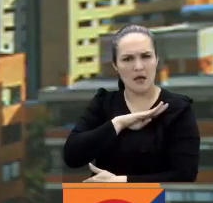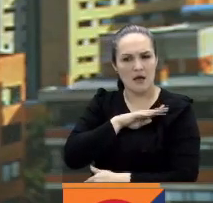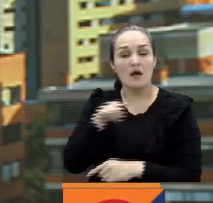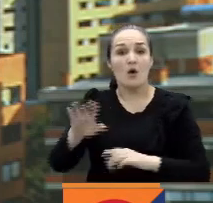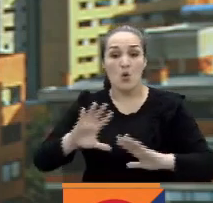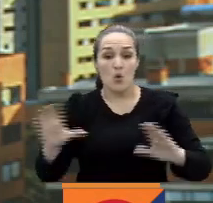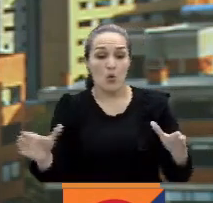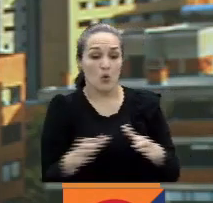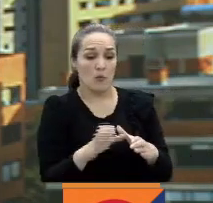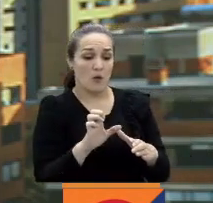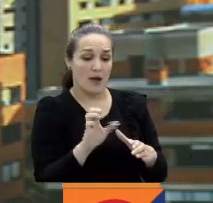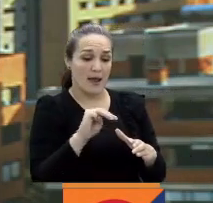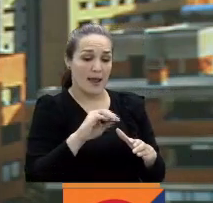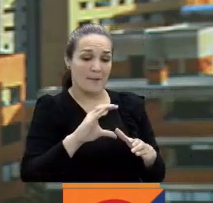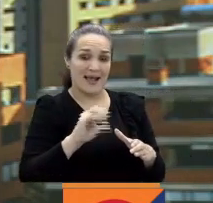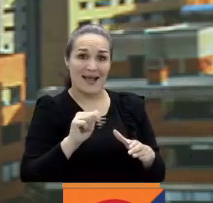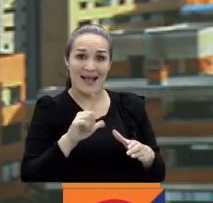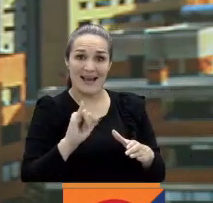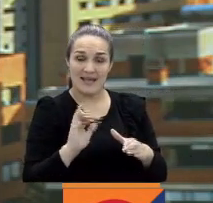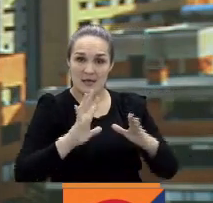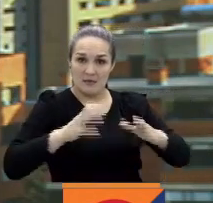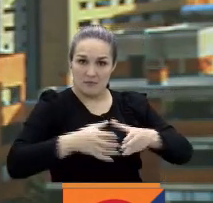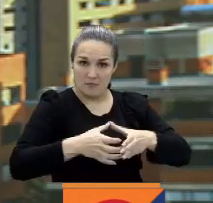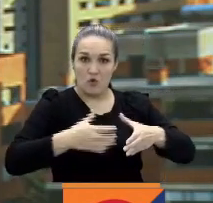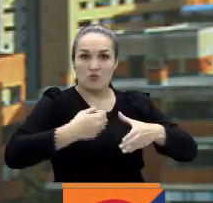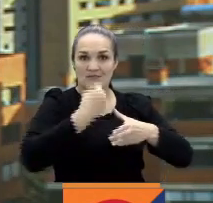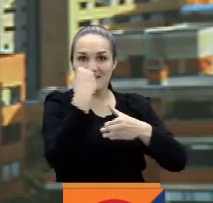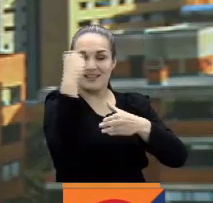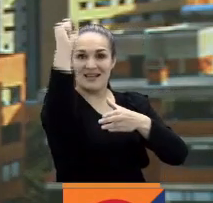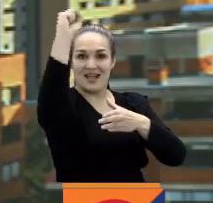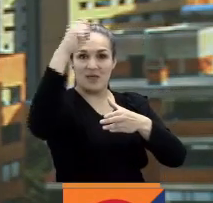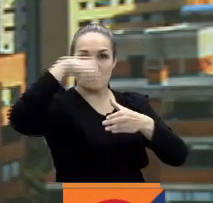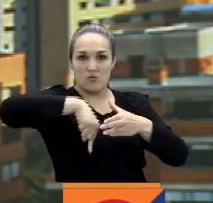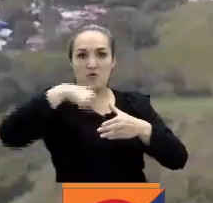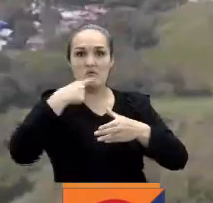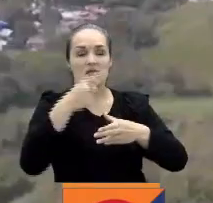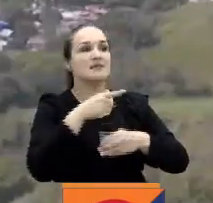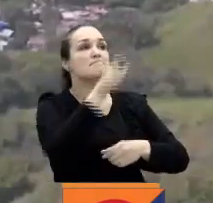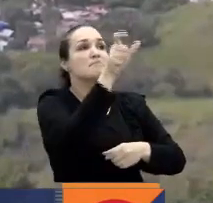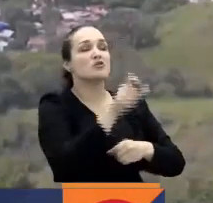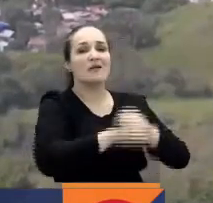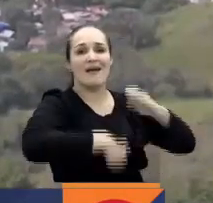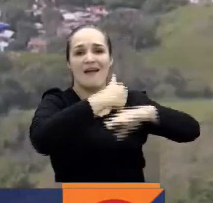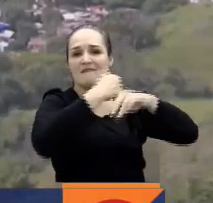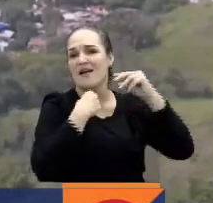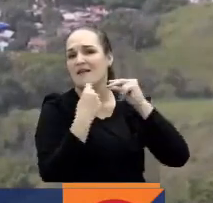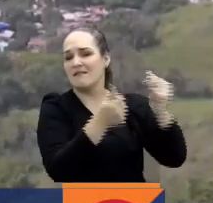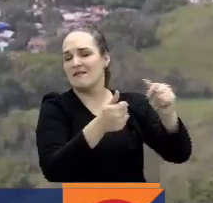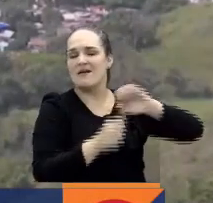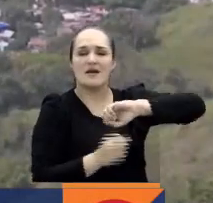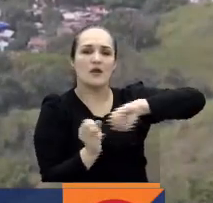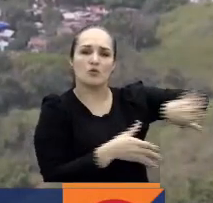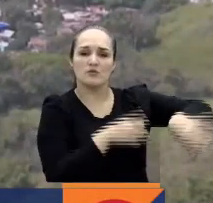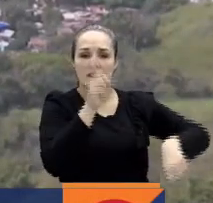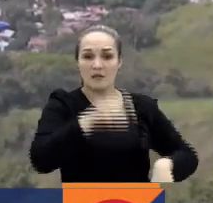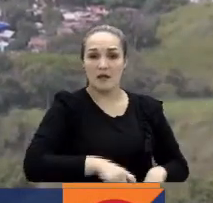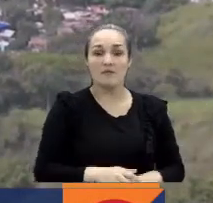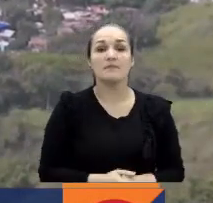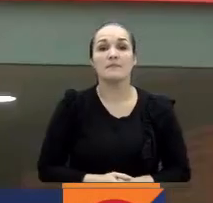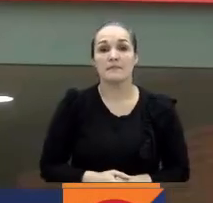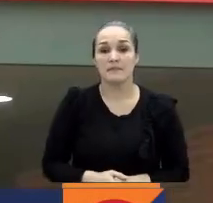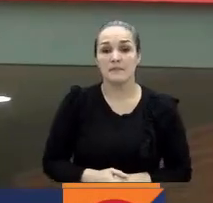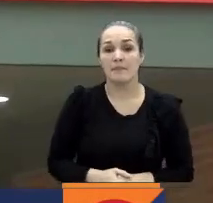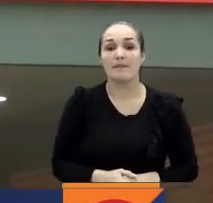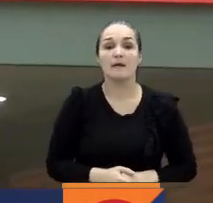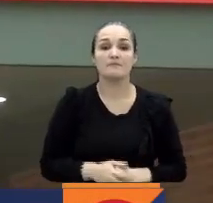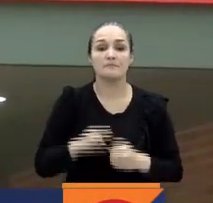Cali se tomó las instalaciones pidiendo la renuncia de los gerentes. Contratos que fueron celebrados con otras entidades estatales,